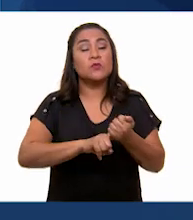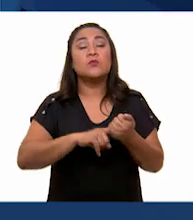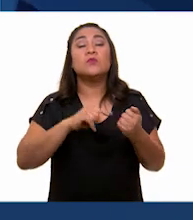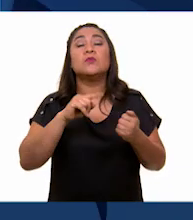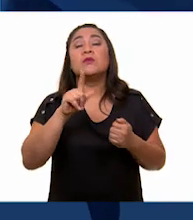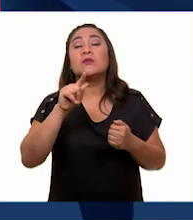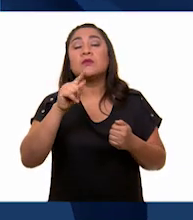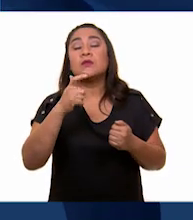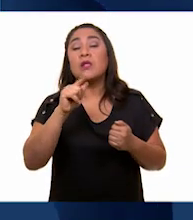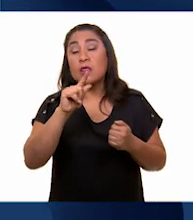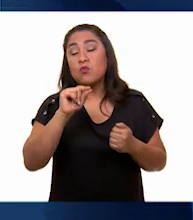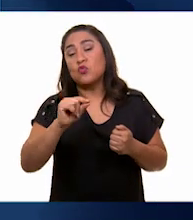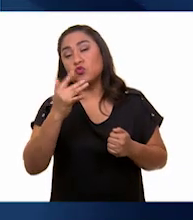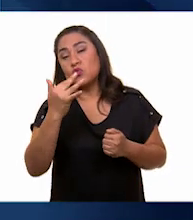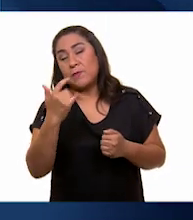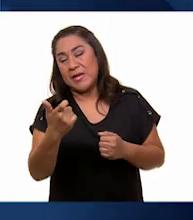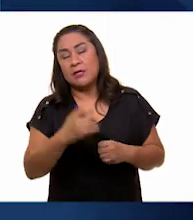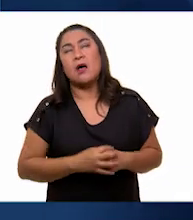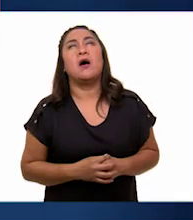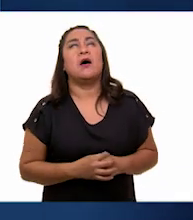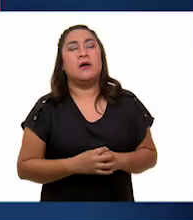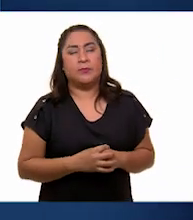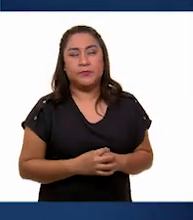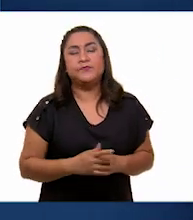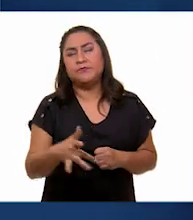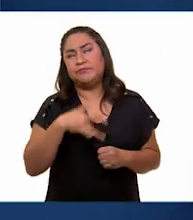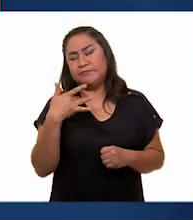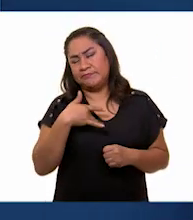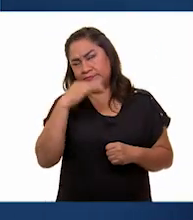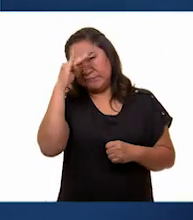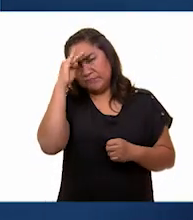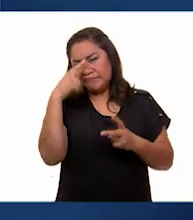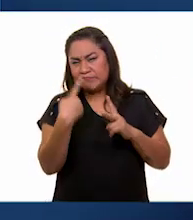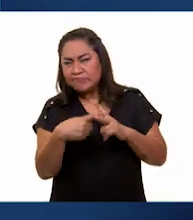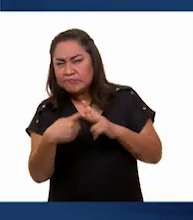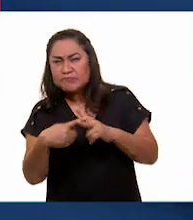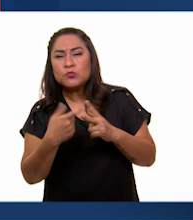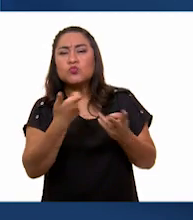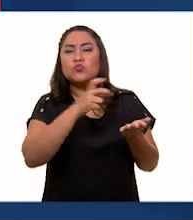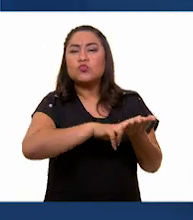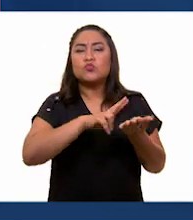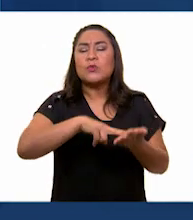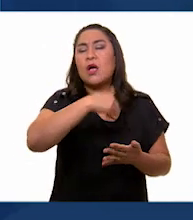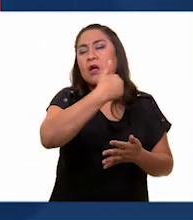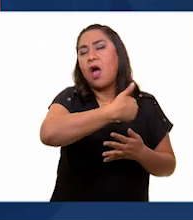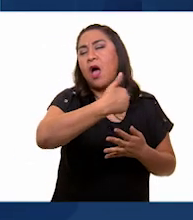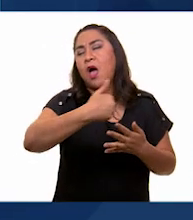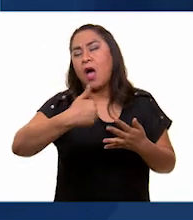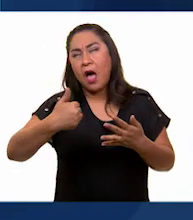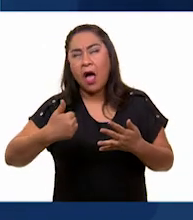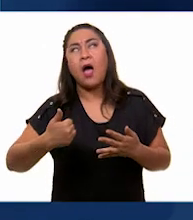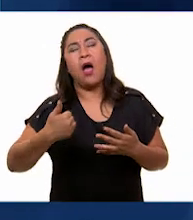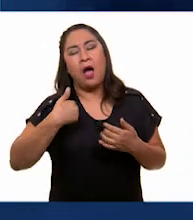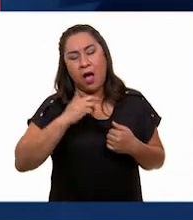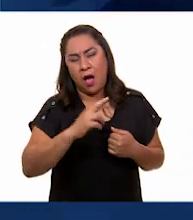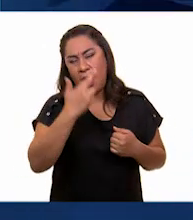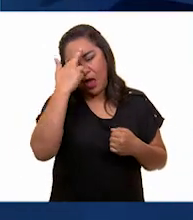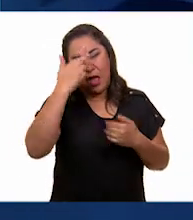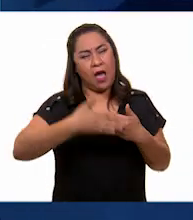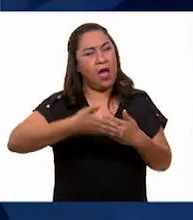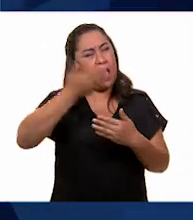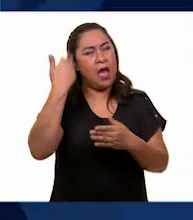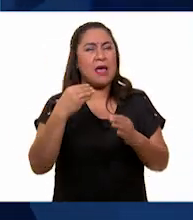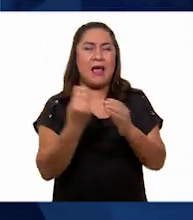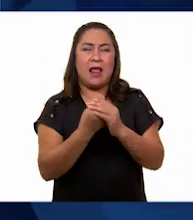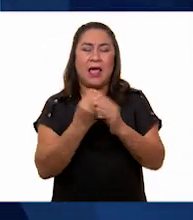pesos. Entonces, para decidir dónde comprar las plantas, debemos saber cuánto cuesta cada planta. Eso me recuerda a una clase con la